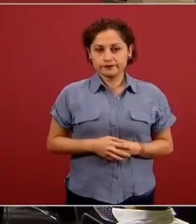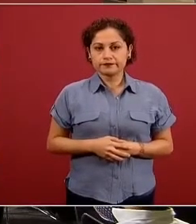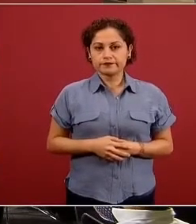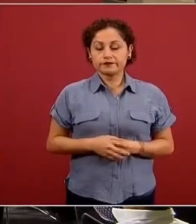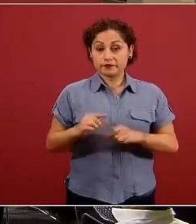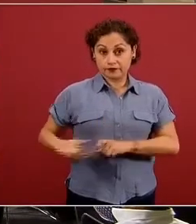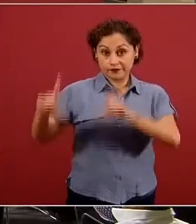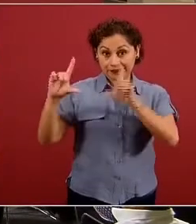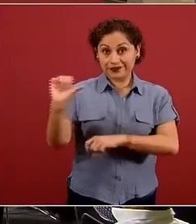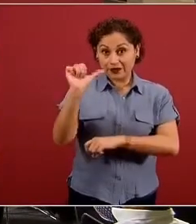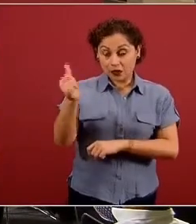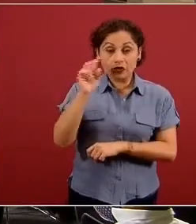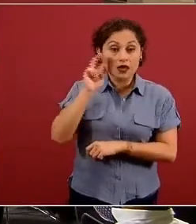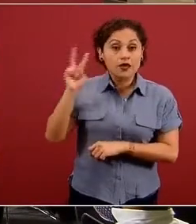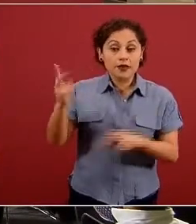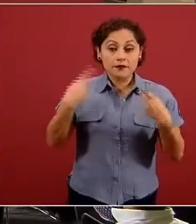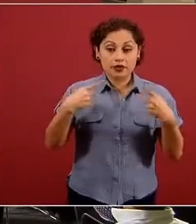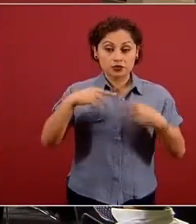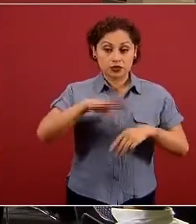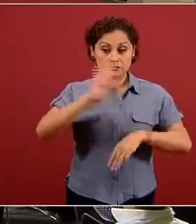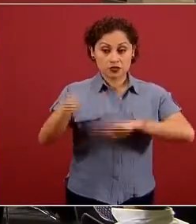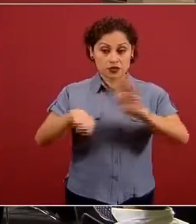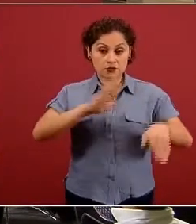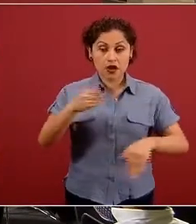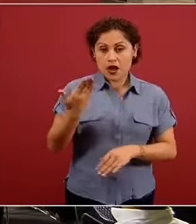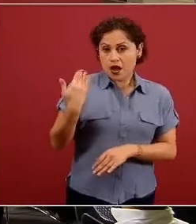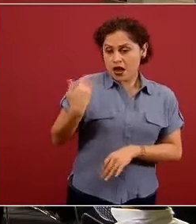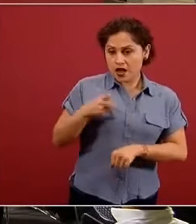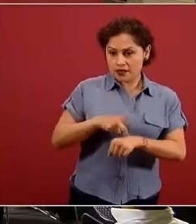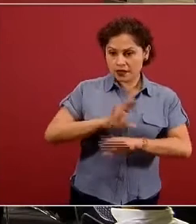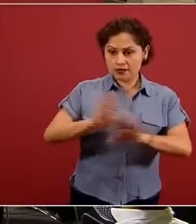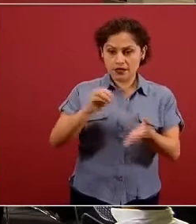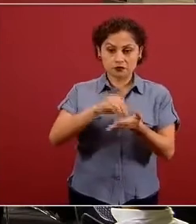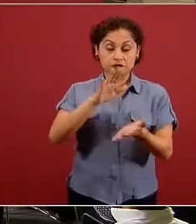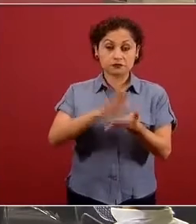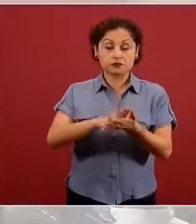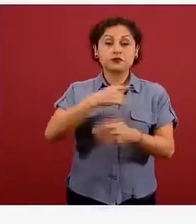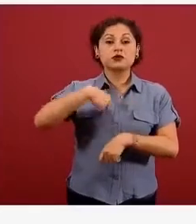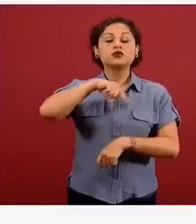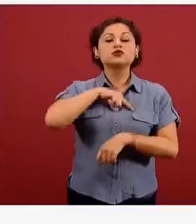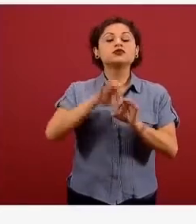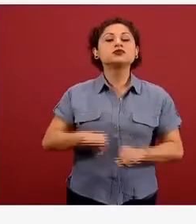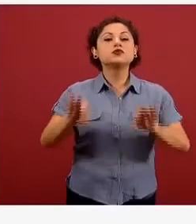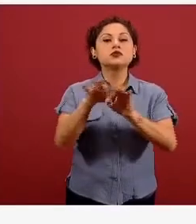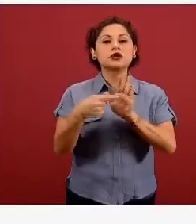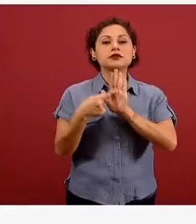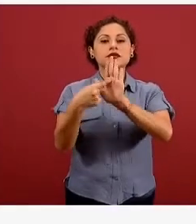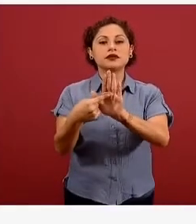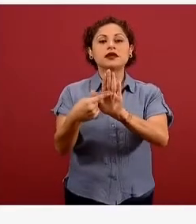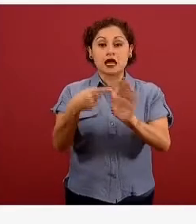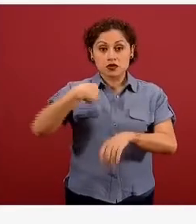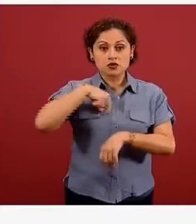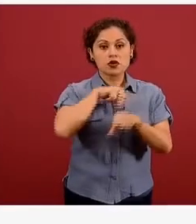Cuando vemos estas defunciones, desde hace ya algunos días nos interesa que visualicen el proceso de la vigilancia, como lo